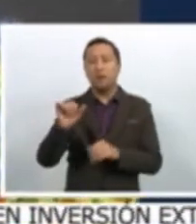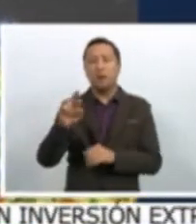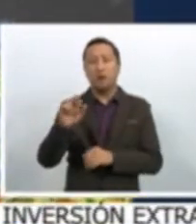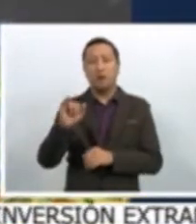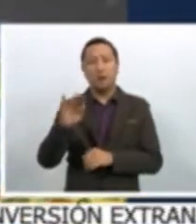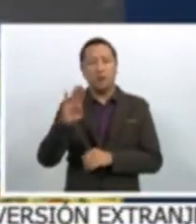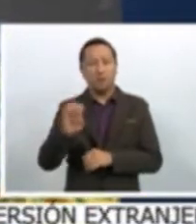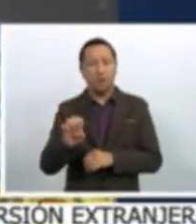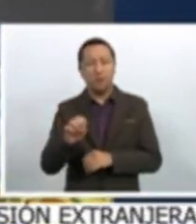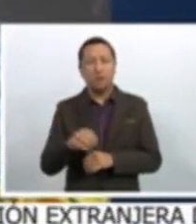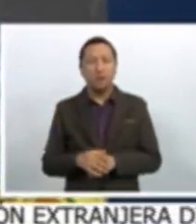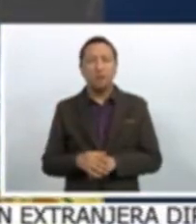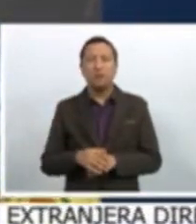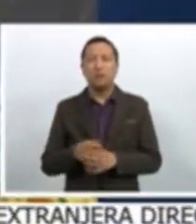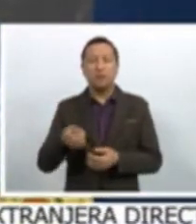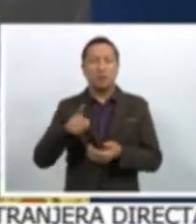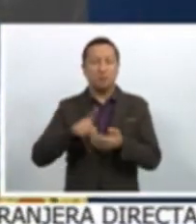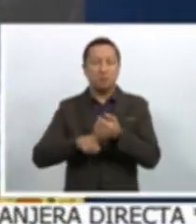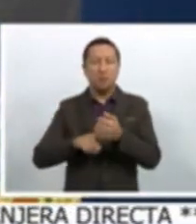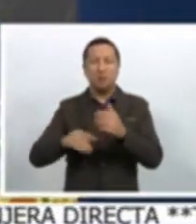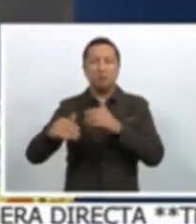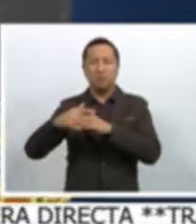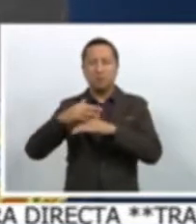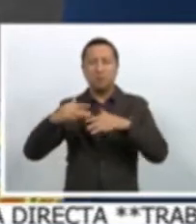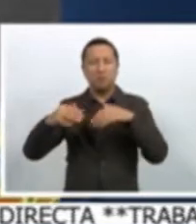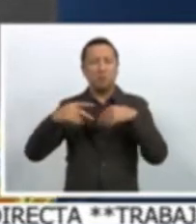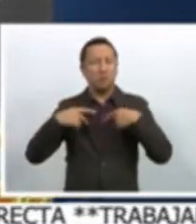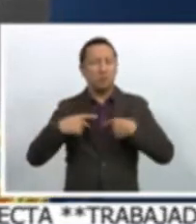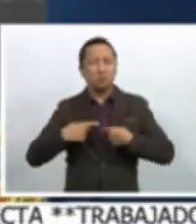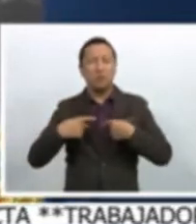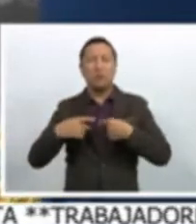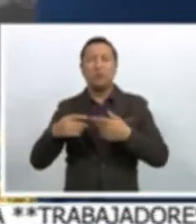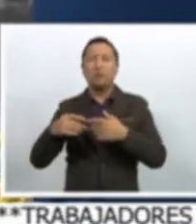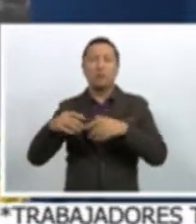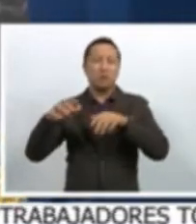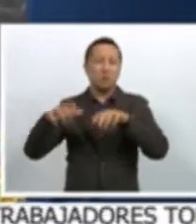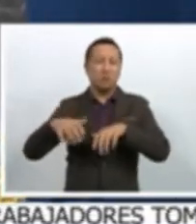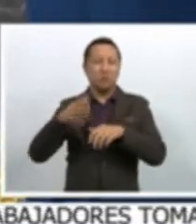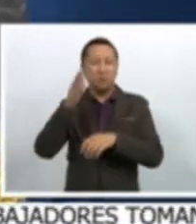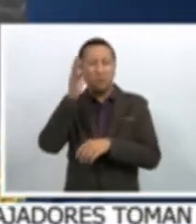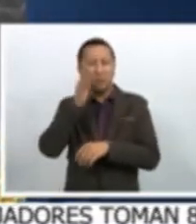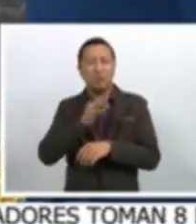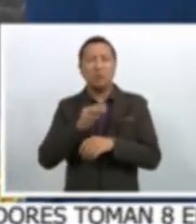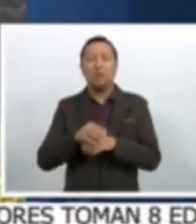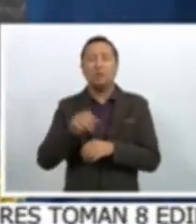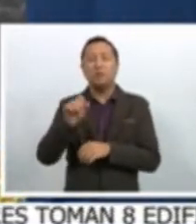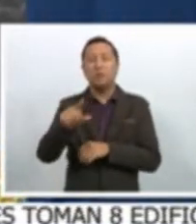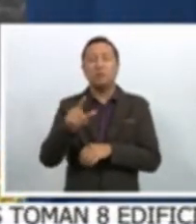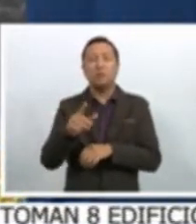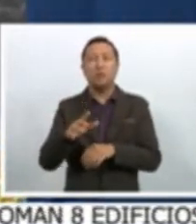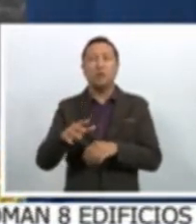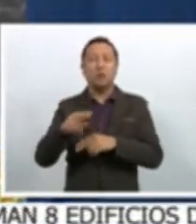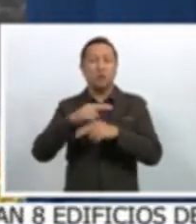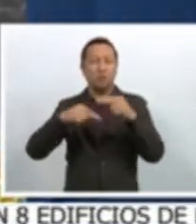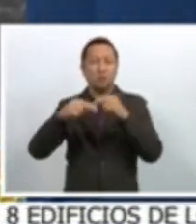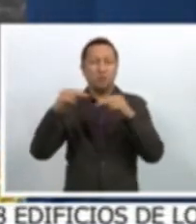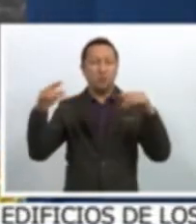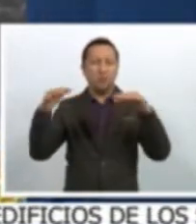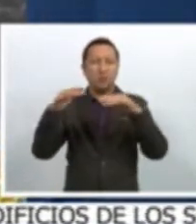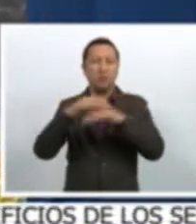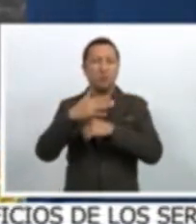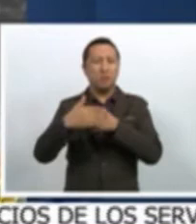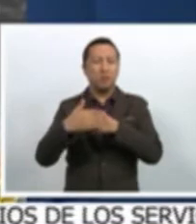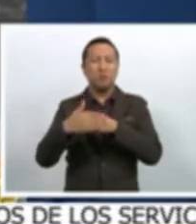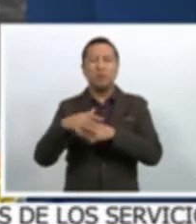vaguada térmica débil localizada en superficie y ubicada en la porción occidental de la península de Yucatán, lo que va a generar nubosidad